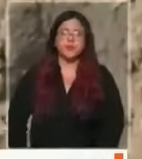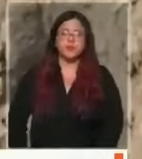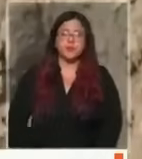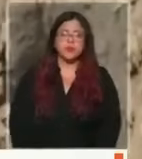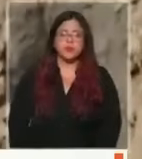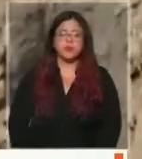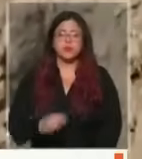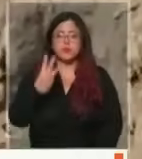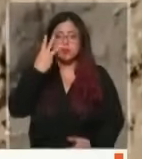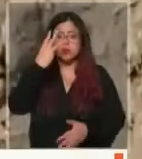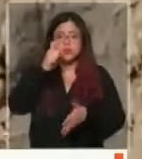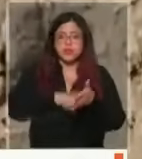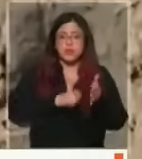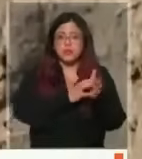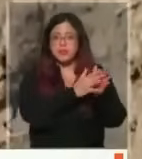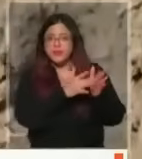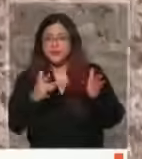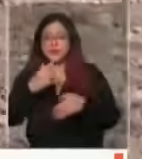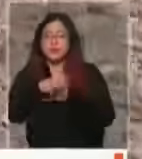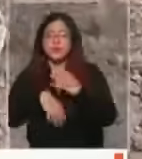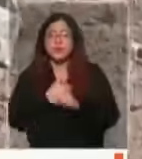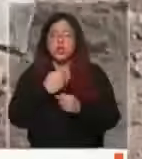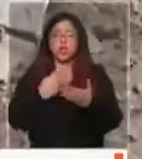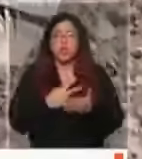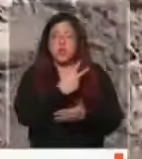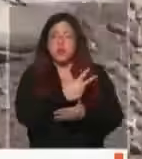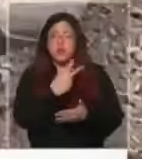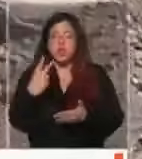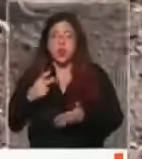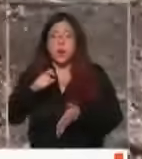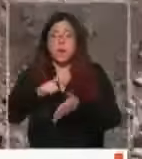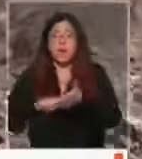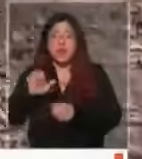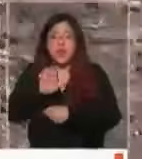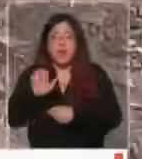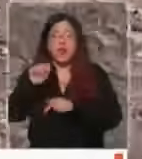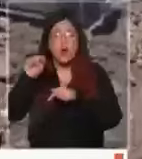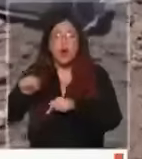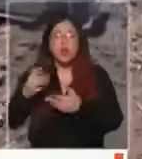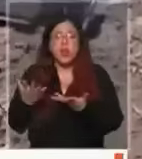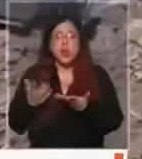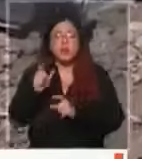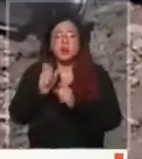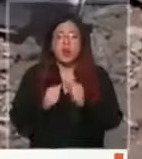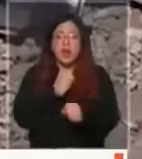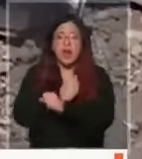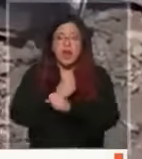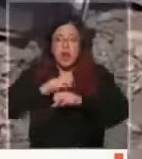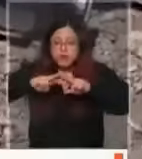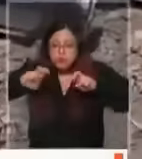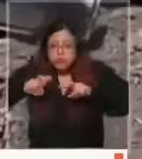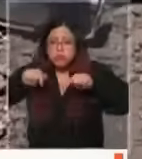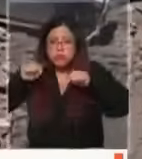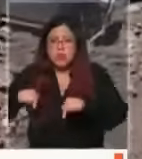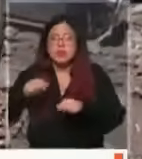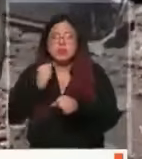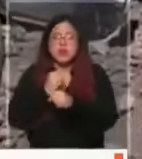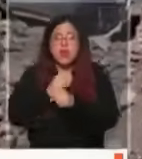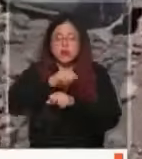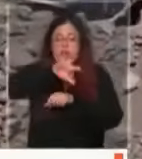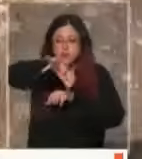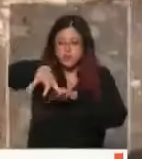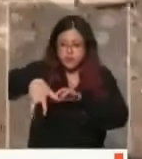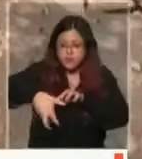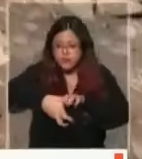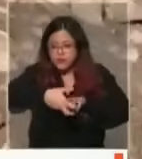3 meses después, en enero del 2022, Carabineros realizó un intenso operativo. En esta labor se utilizó maquinaria